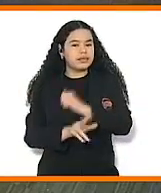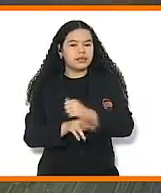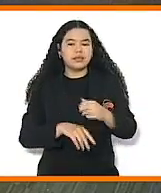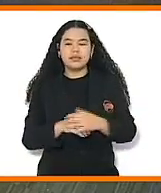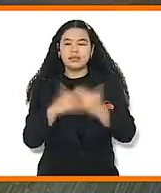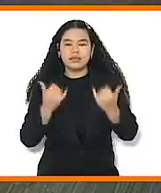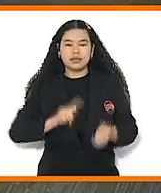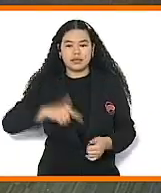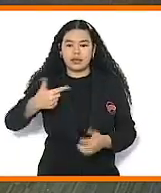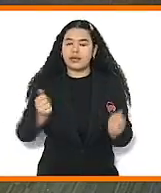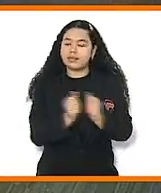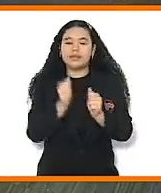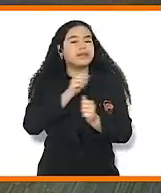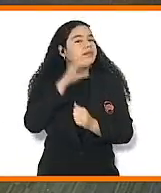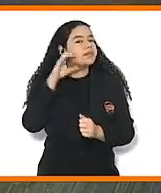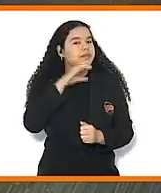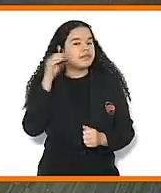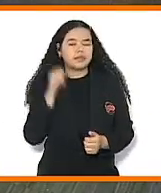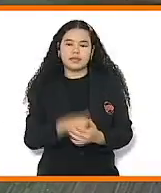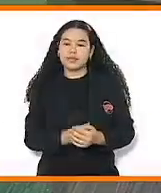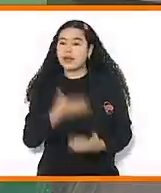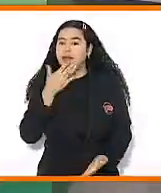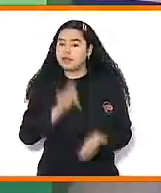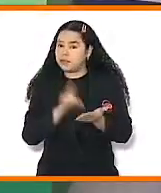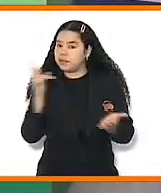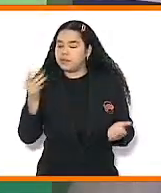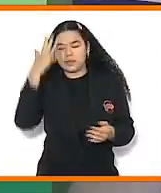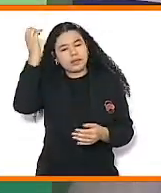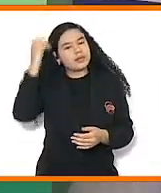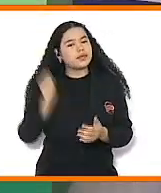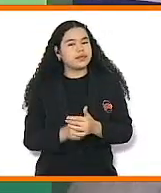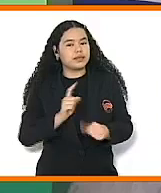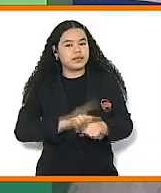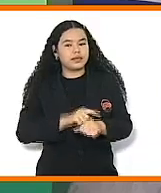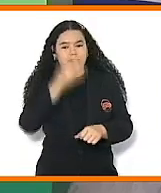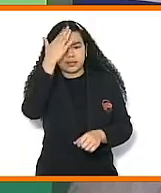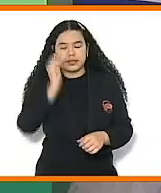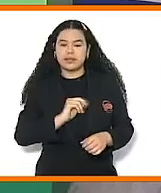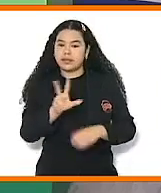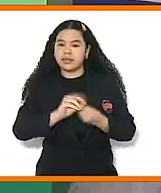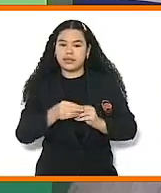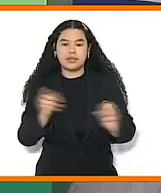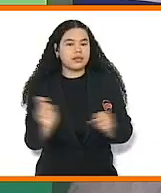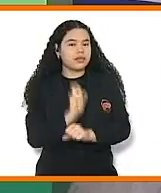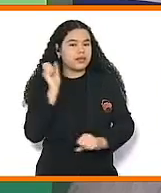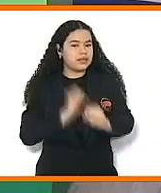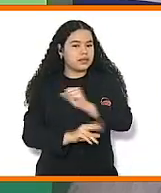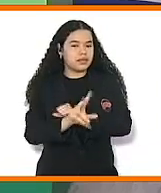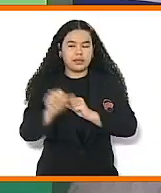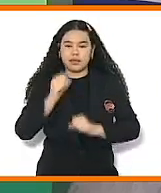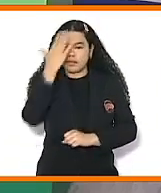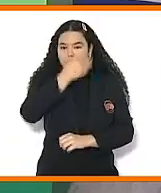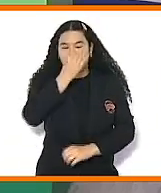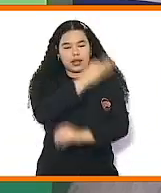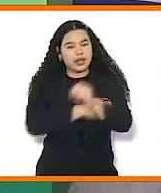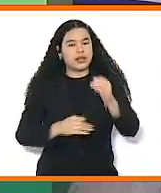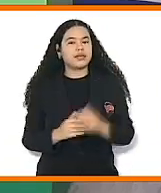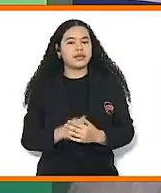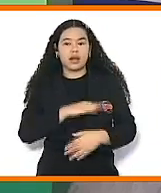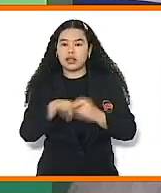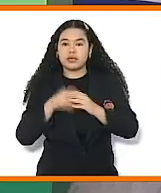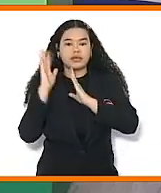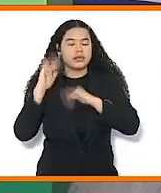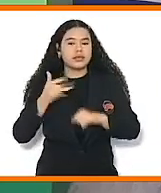en el otro extremo junto a Cecilia Rosell. Muchas gracias, Charlene. Llegó el momento de conocer los tres números ganadores para Pega 3 en esta linda tarde.